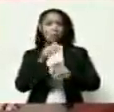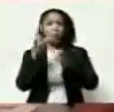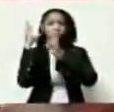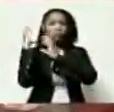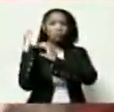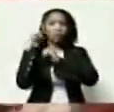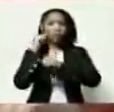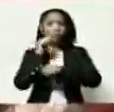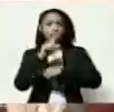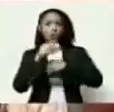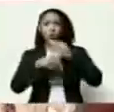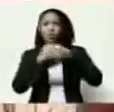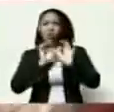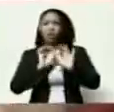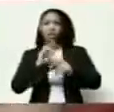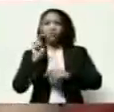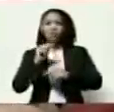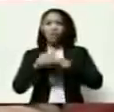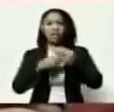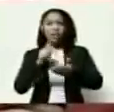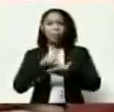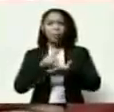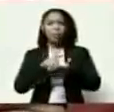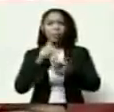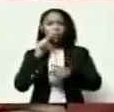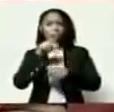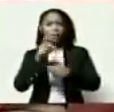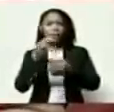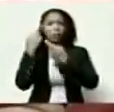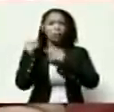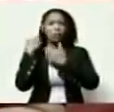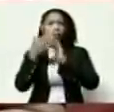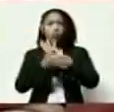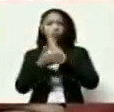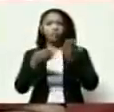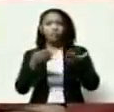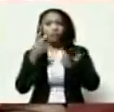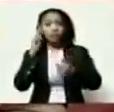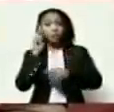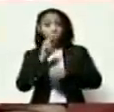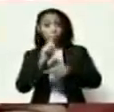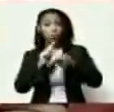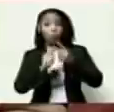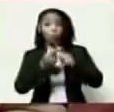estuvieron y no hicieron nada nunca cuando estuvieron ahí. Se han visto casos, ¿verdad?